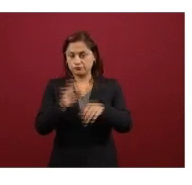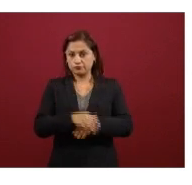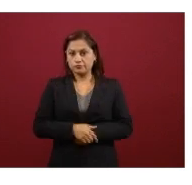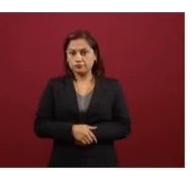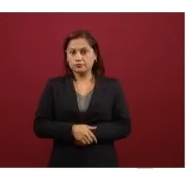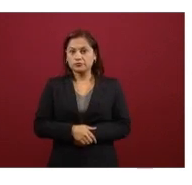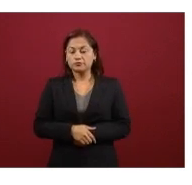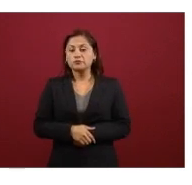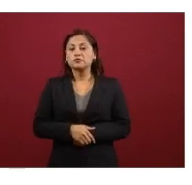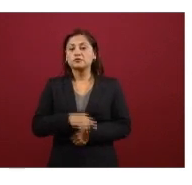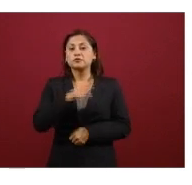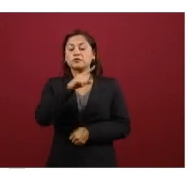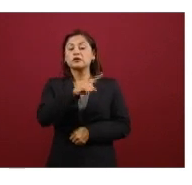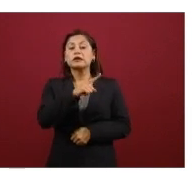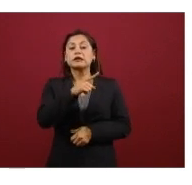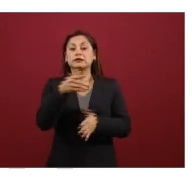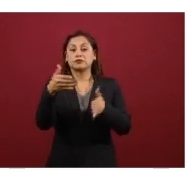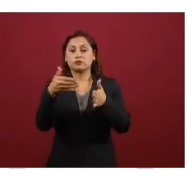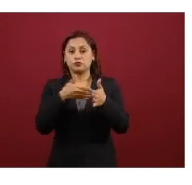es cocina,